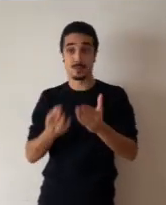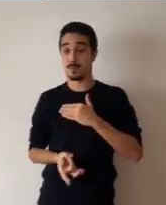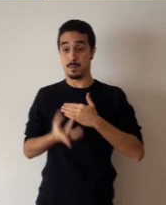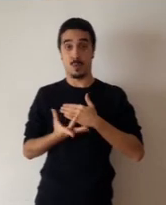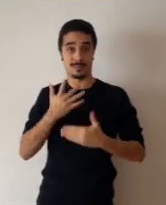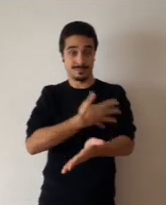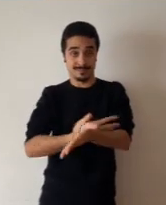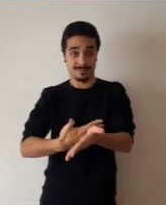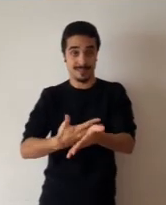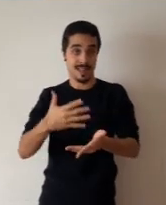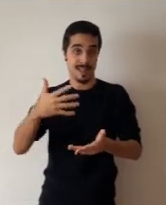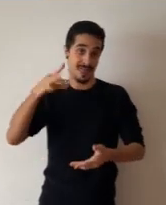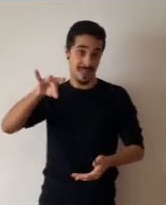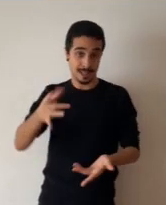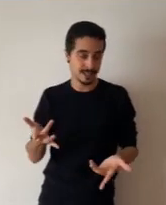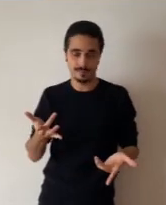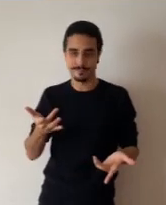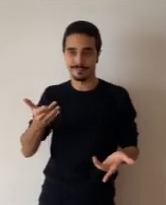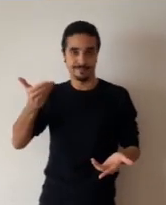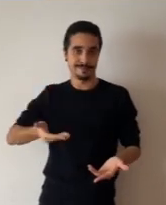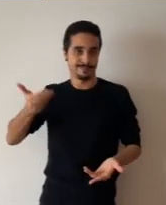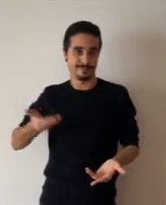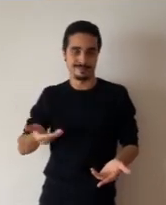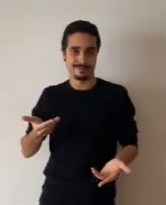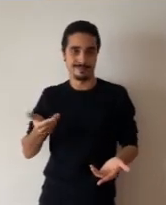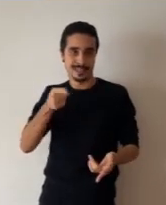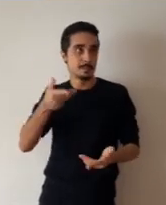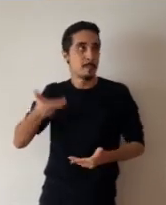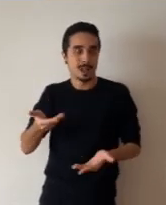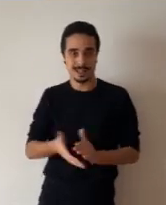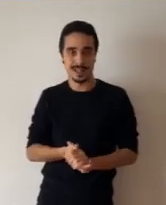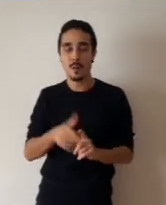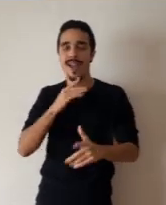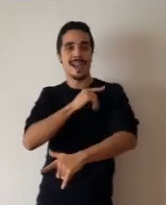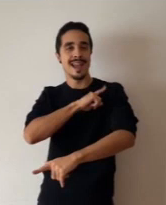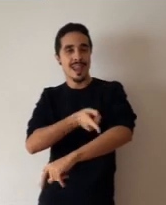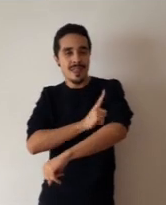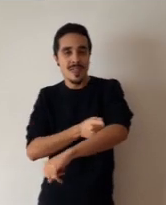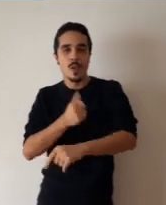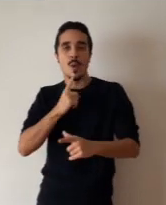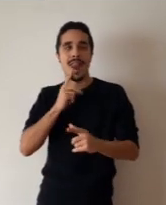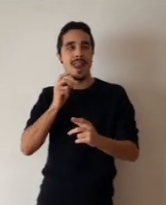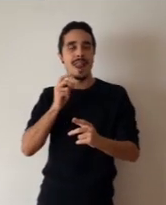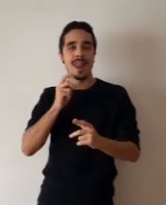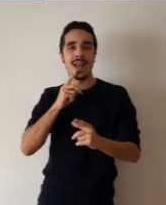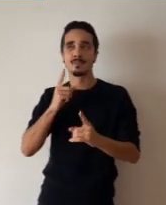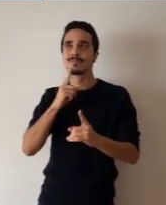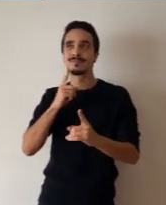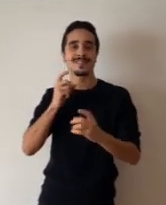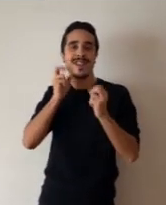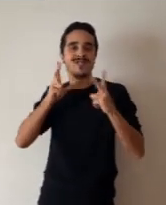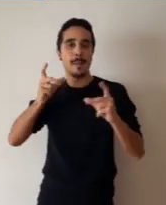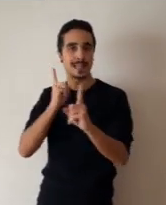fundamental siempre, pero es que en el inicio de la aparición de la diabetes es clave, o sea, el ejercicio tiene